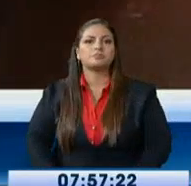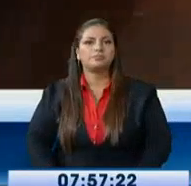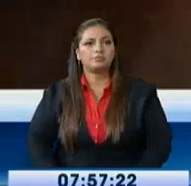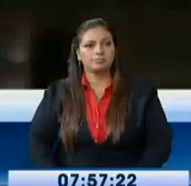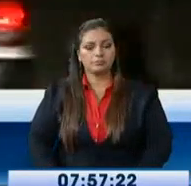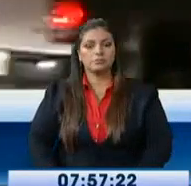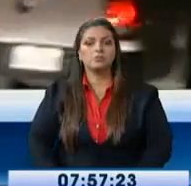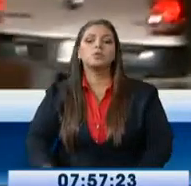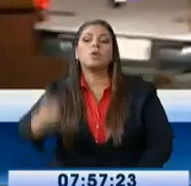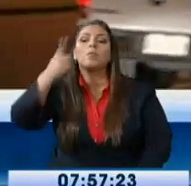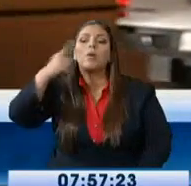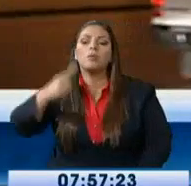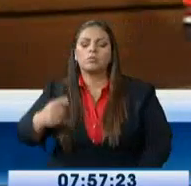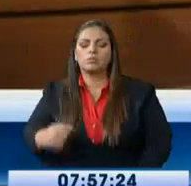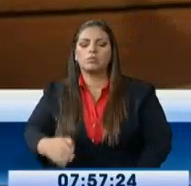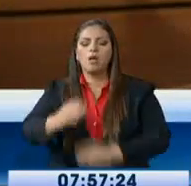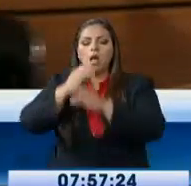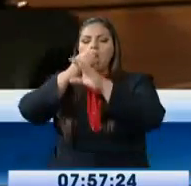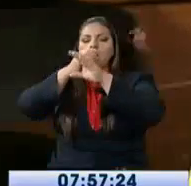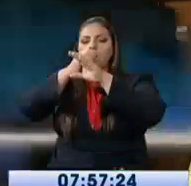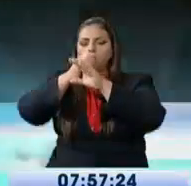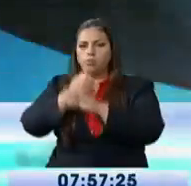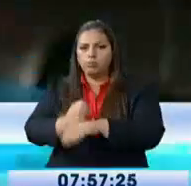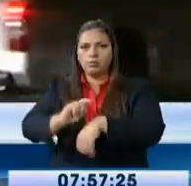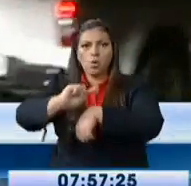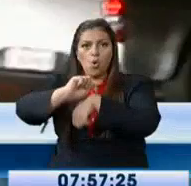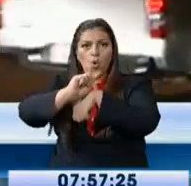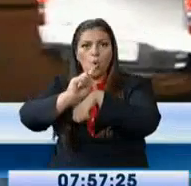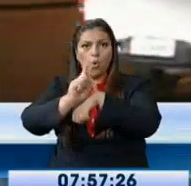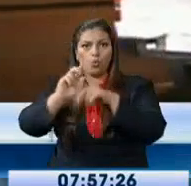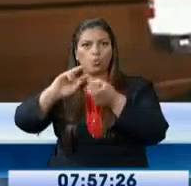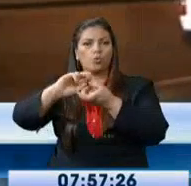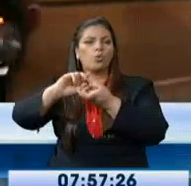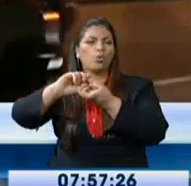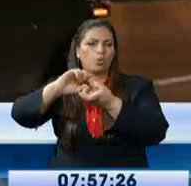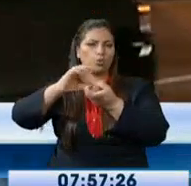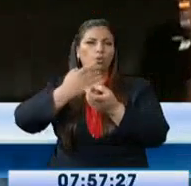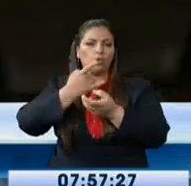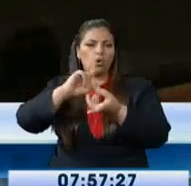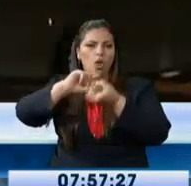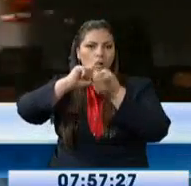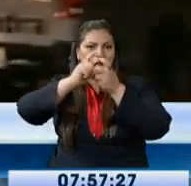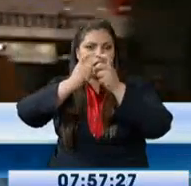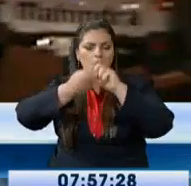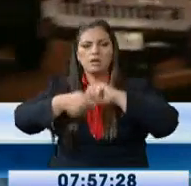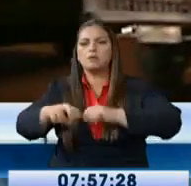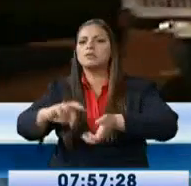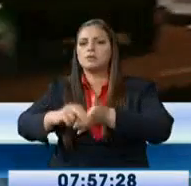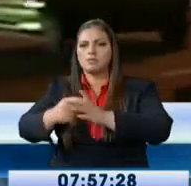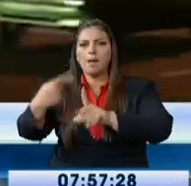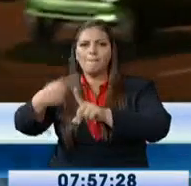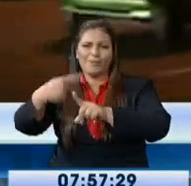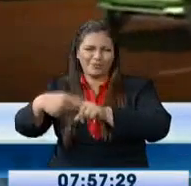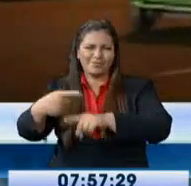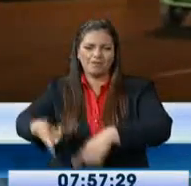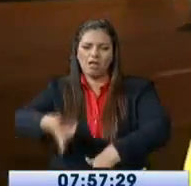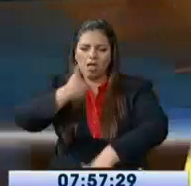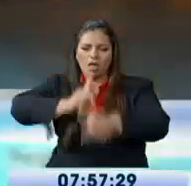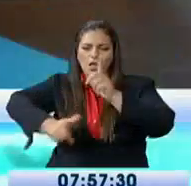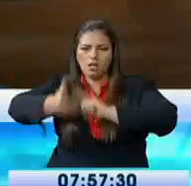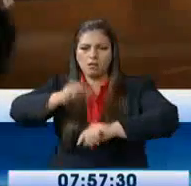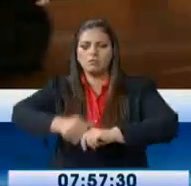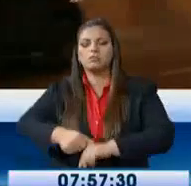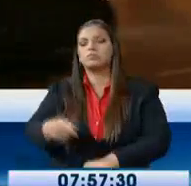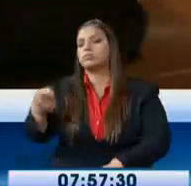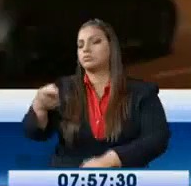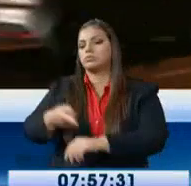resulta positiva, le impedimos que siga conduciendo. Le solicitamos pues que llame a un familiar para que lo traslade en el